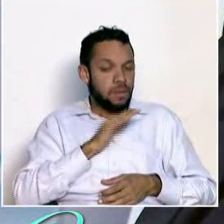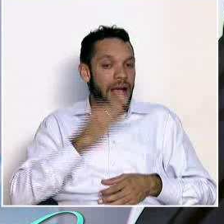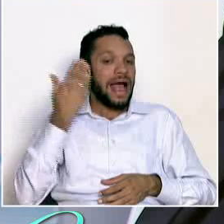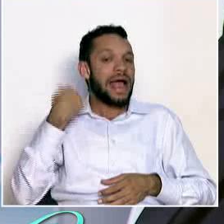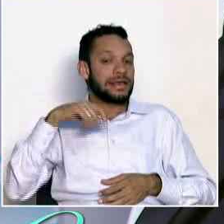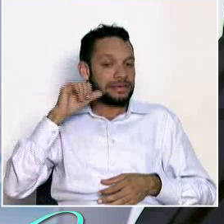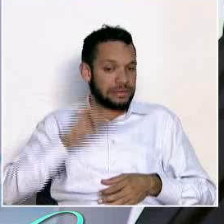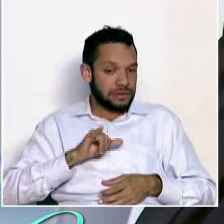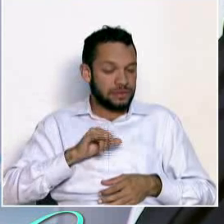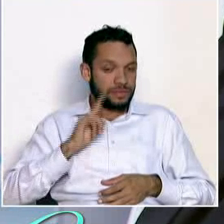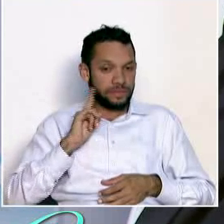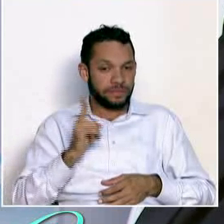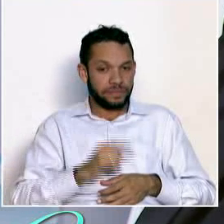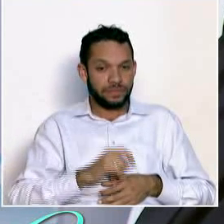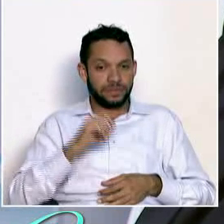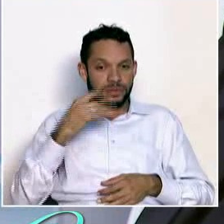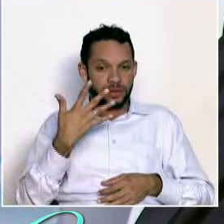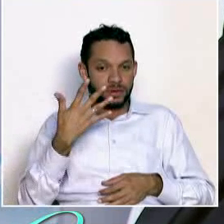4,